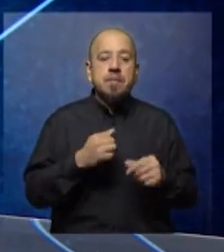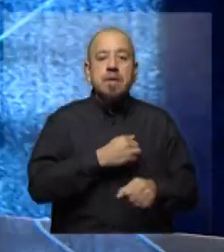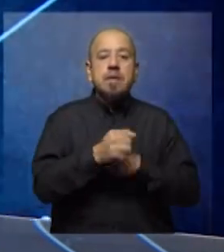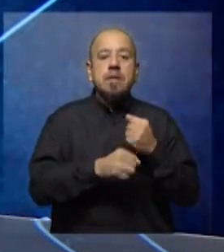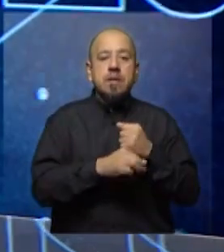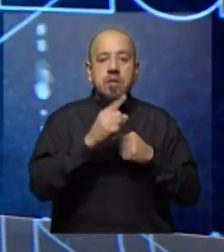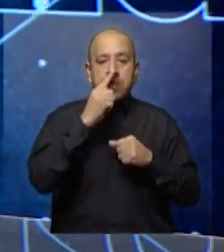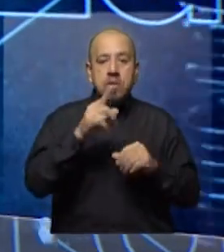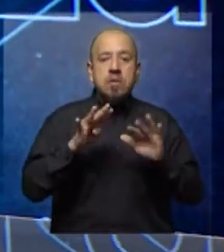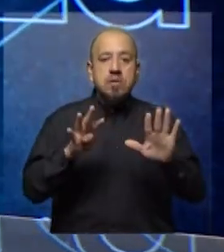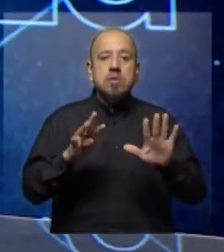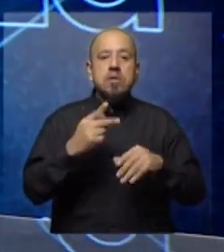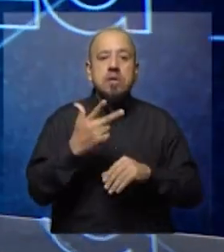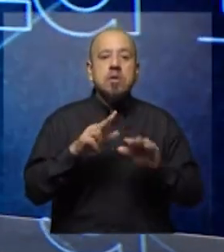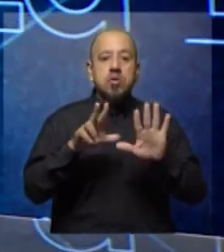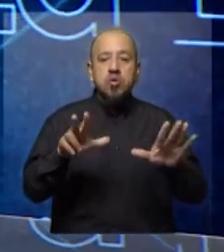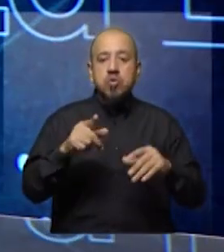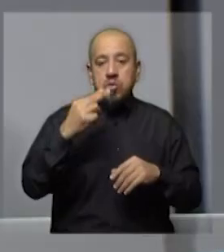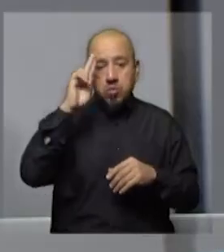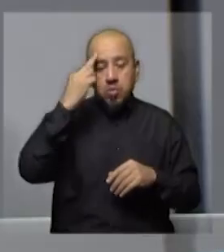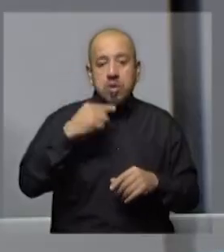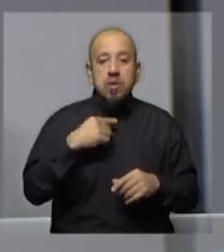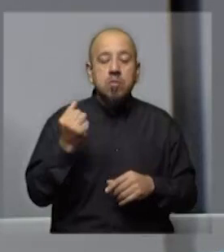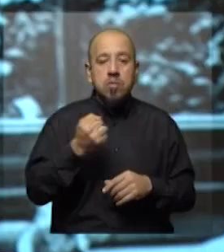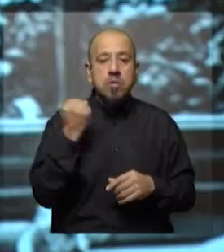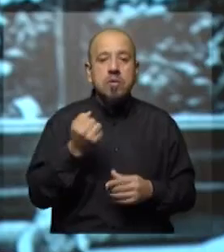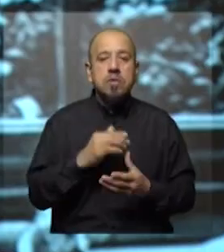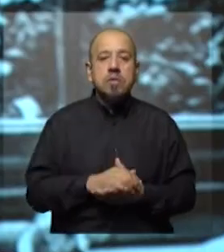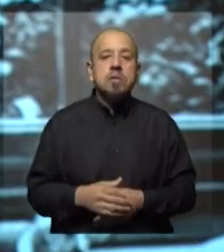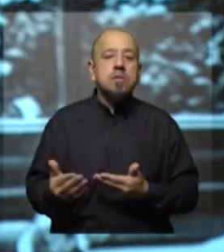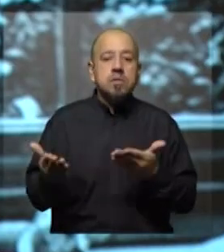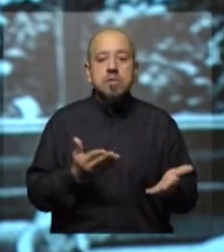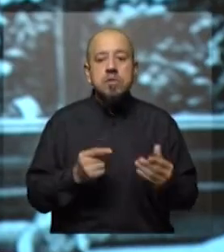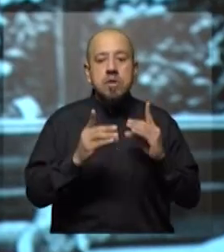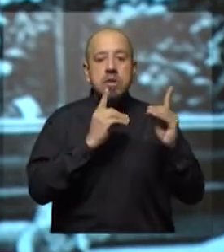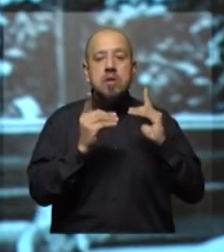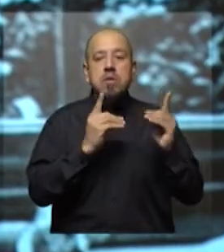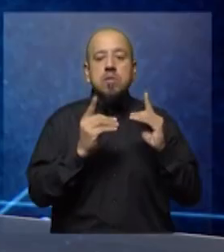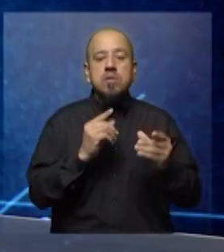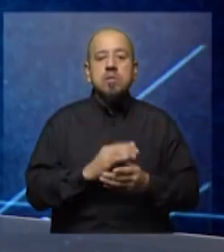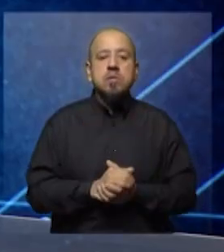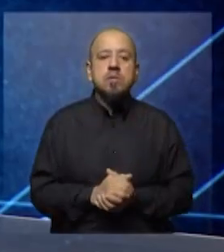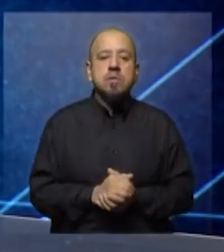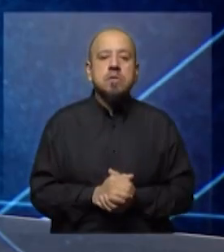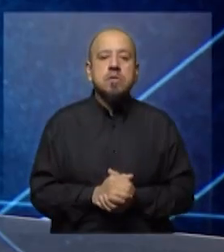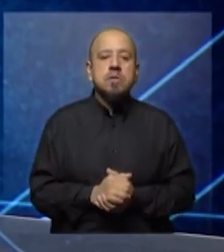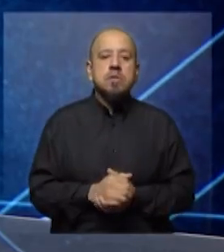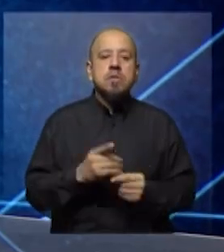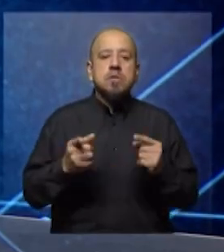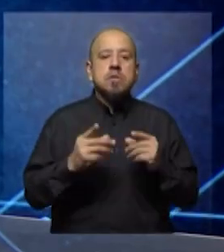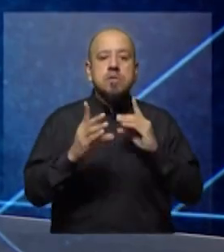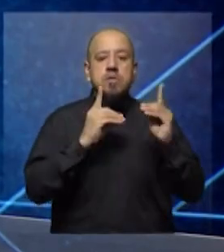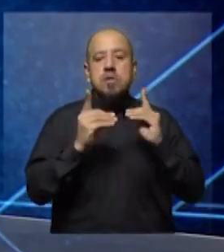1938 en Uruguay es impresionante no y es una invitación al diálogo también de alguna manera y un diálogo